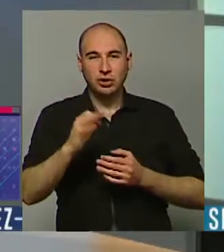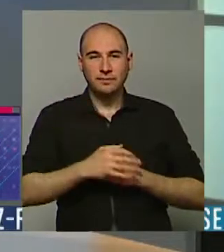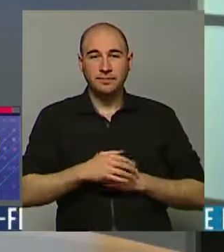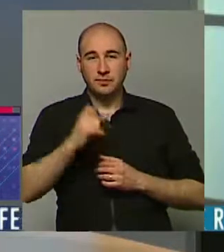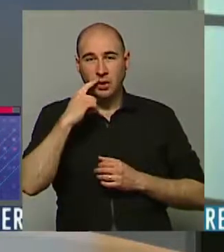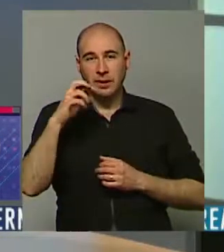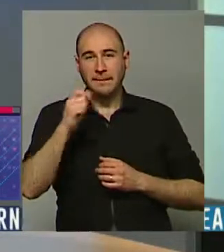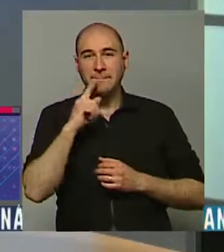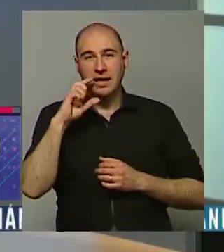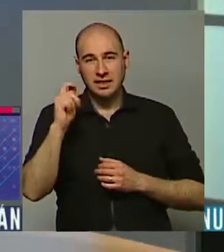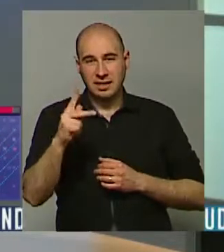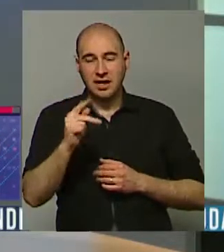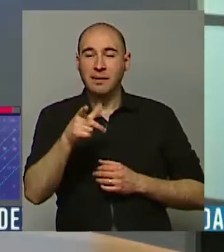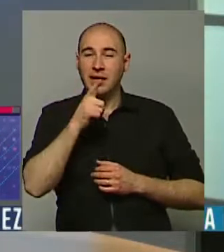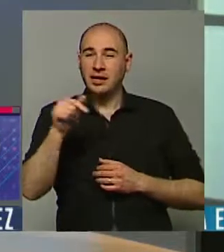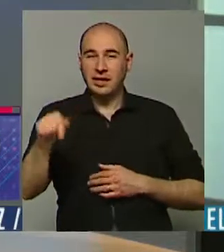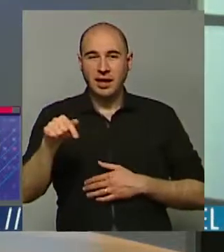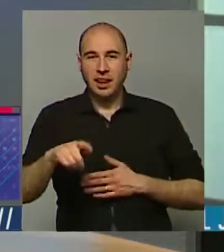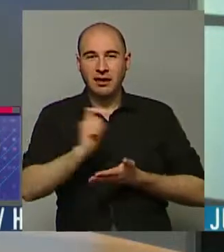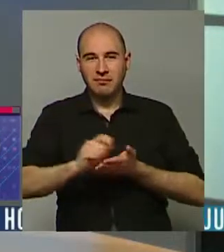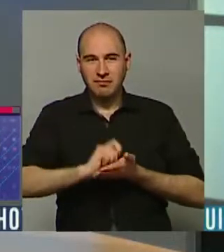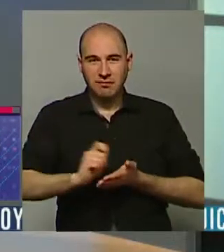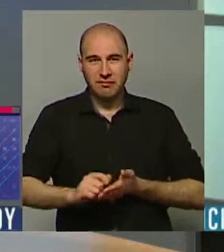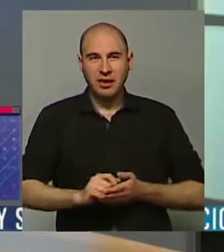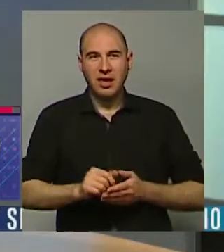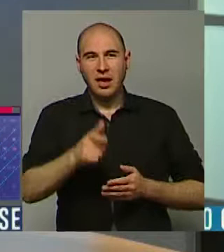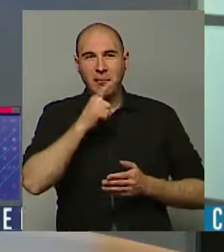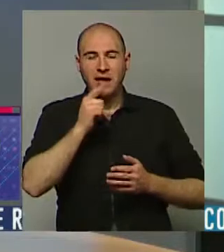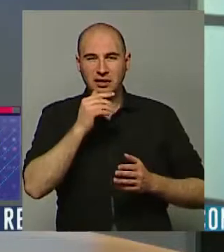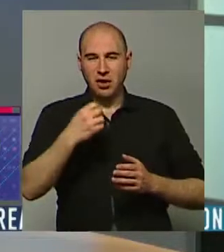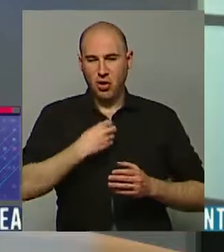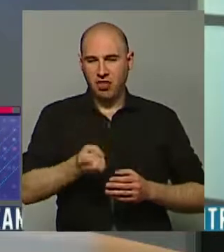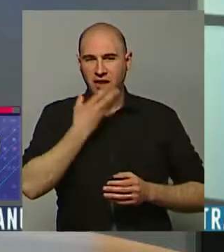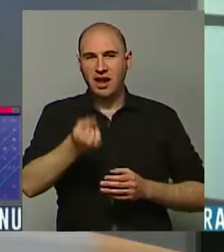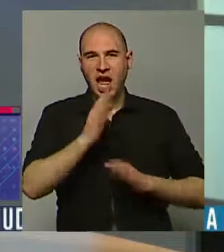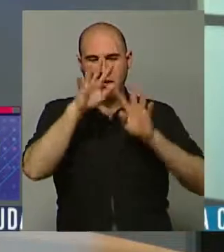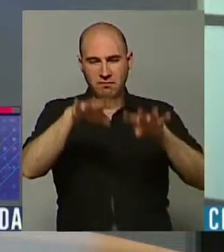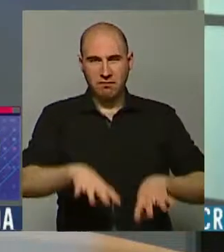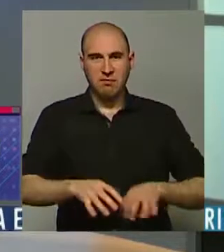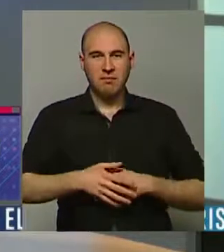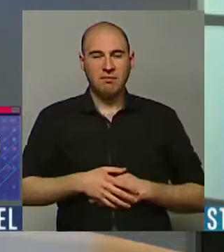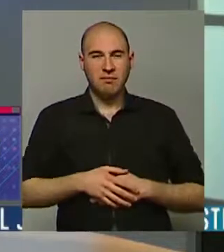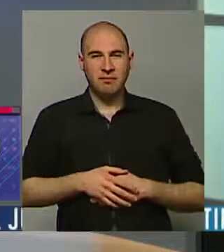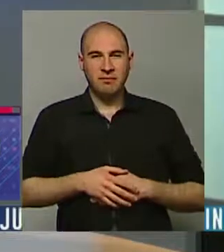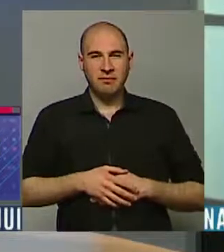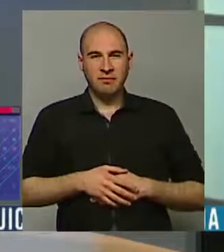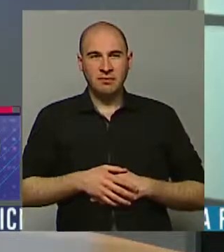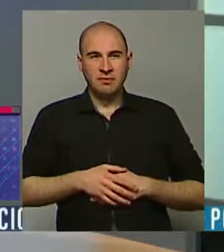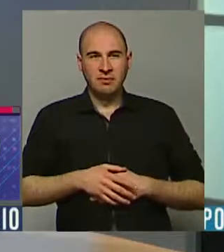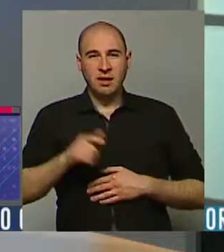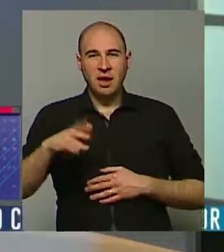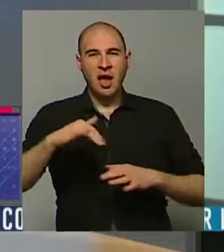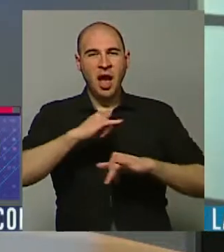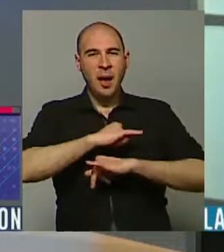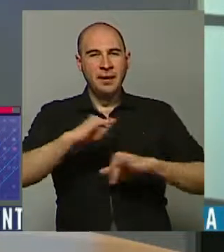Crucius, aparentemente, es quien escribió una especie de manifiesto donde obviamente tenía